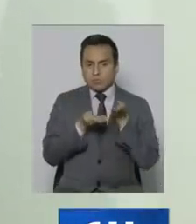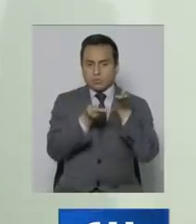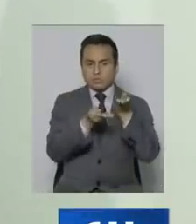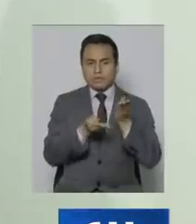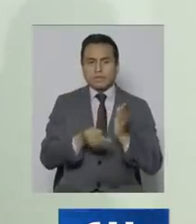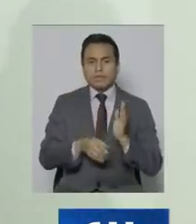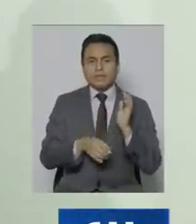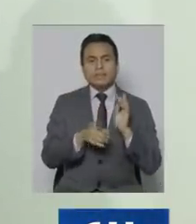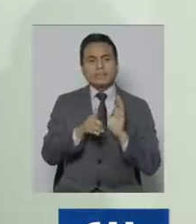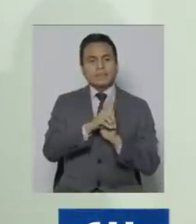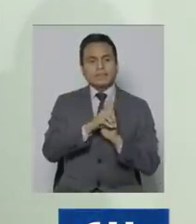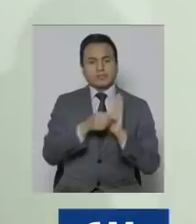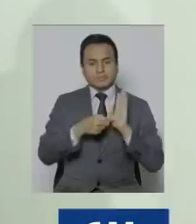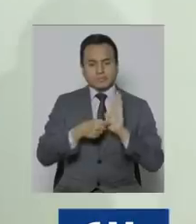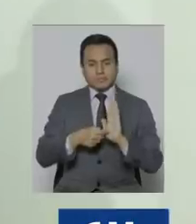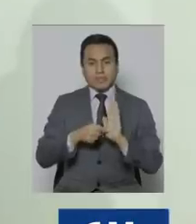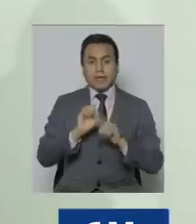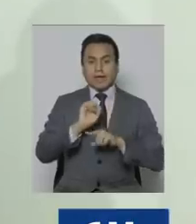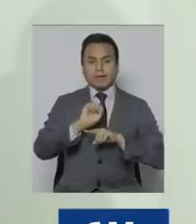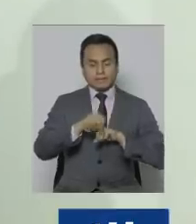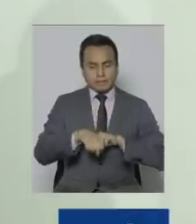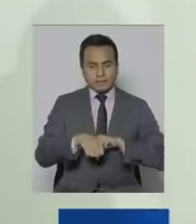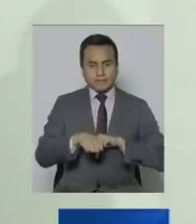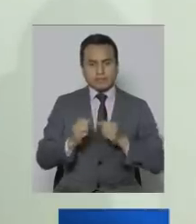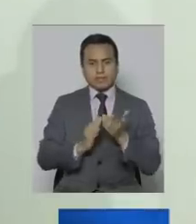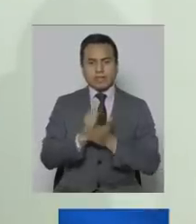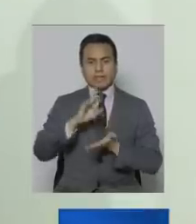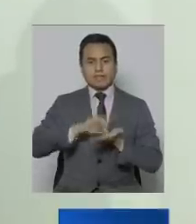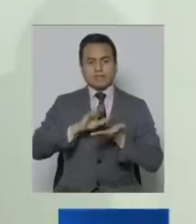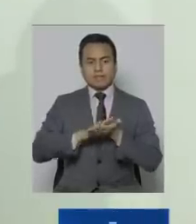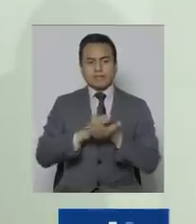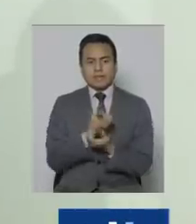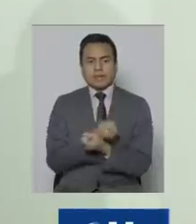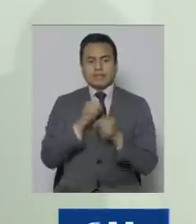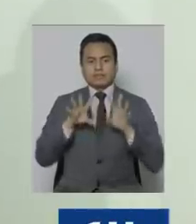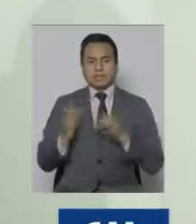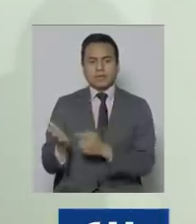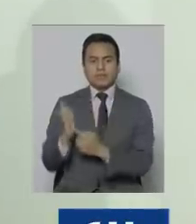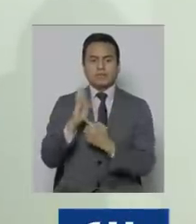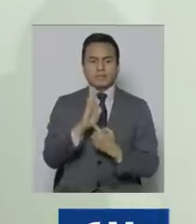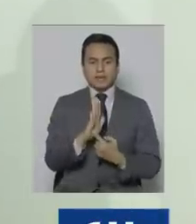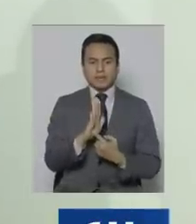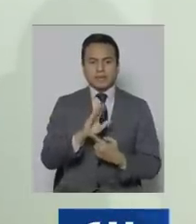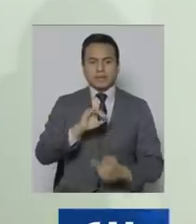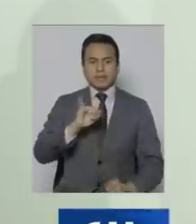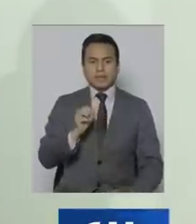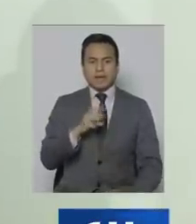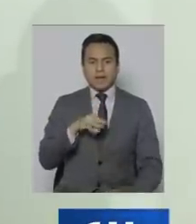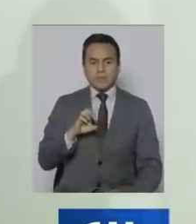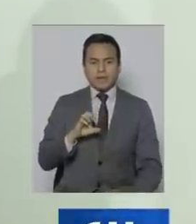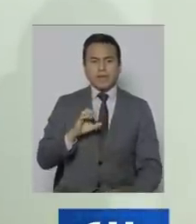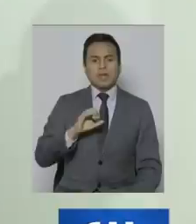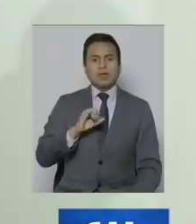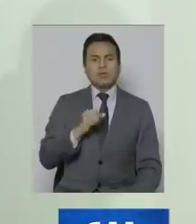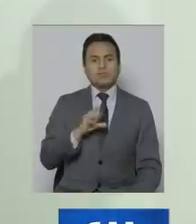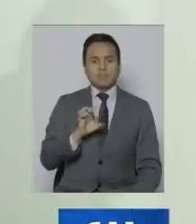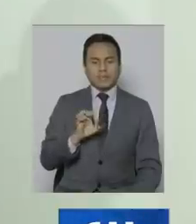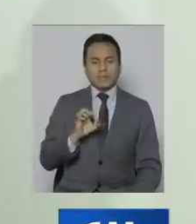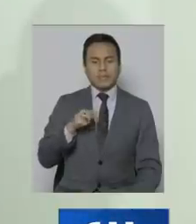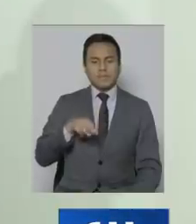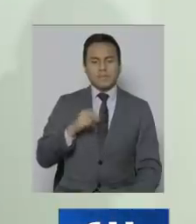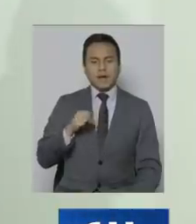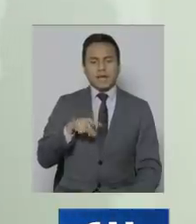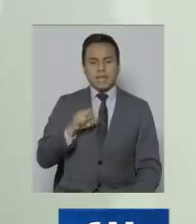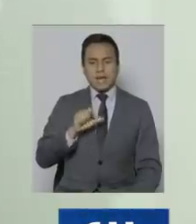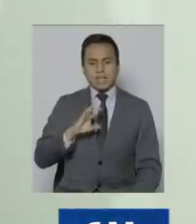decreto. Acéptase, a contar de esta fecha, la renuncia presentada por don Jaime José Mañalich Muxi al